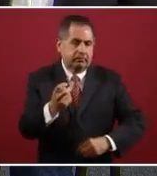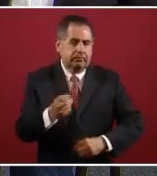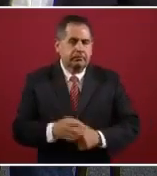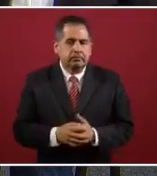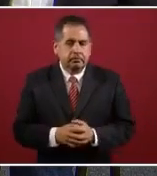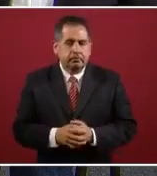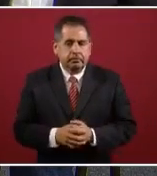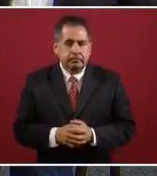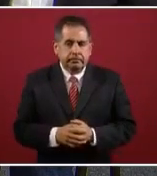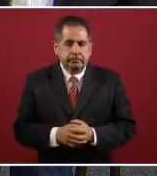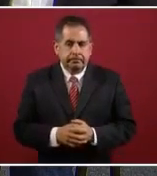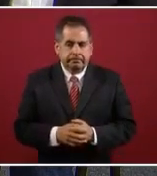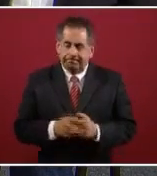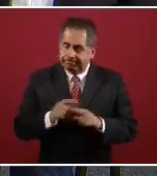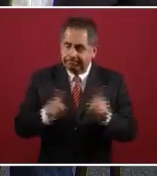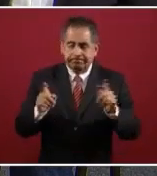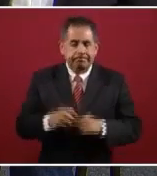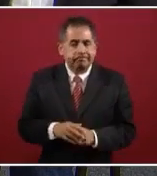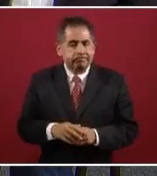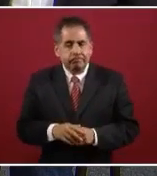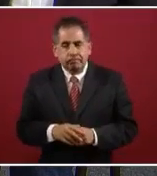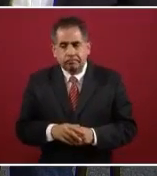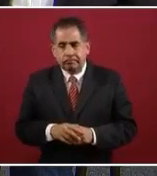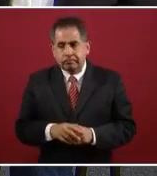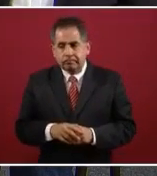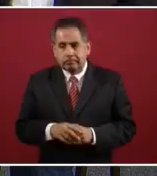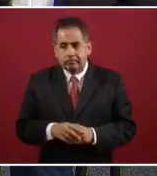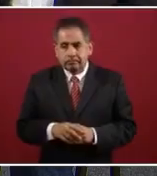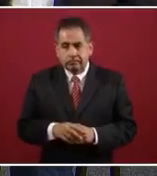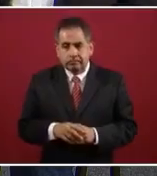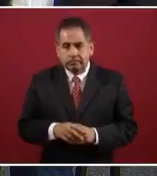Ya no es